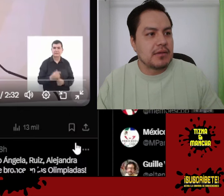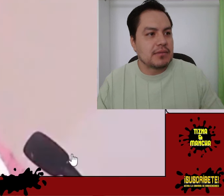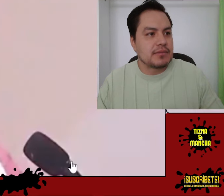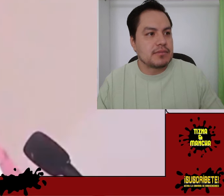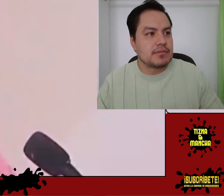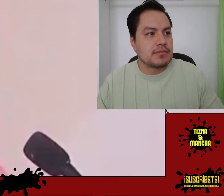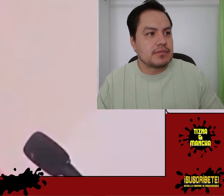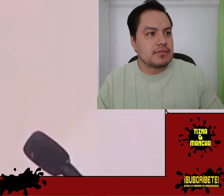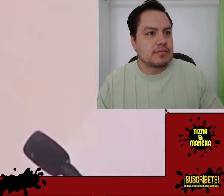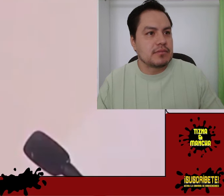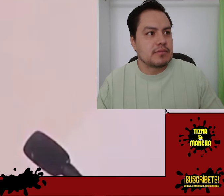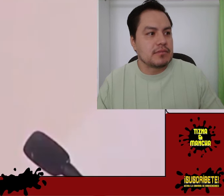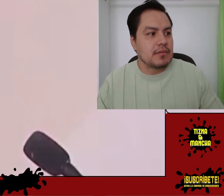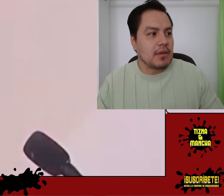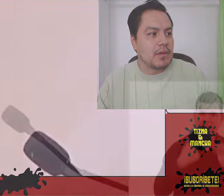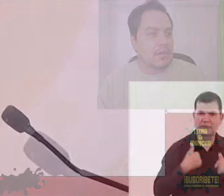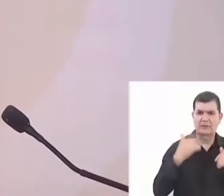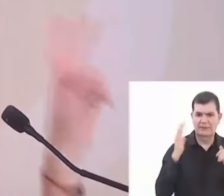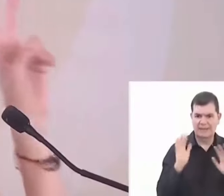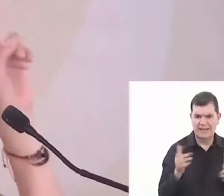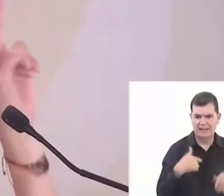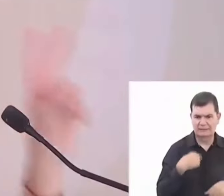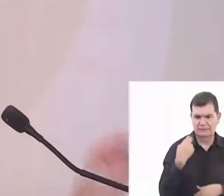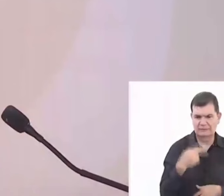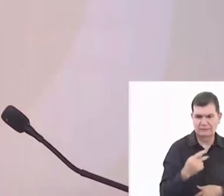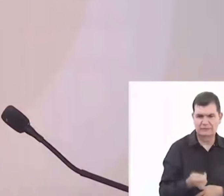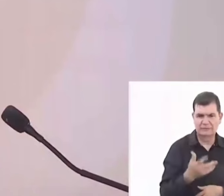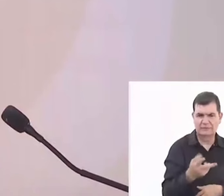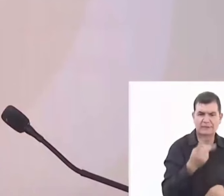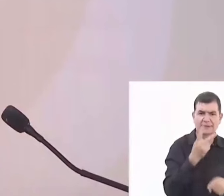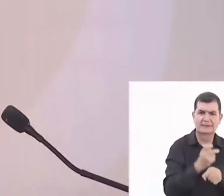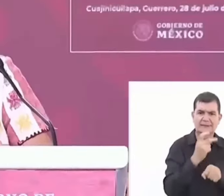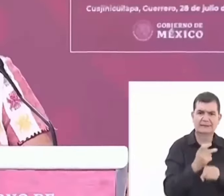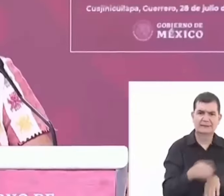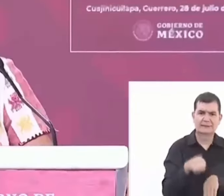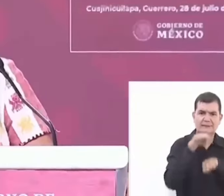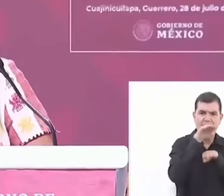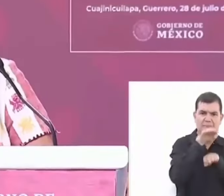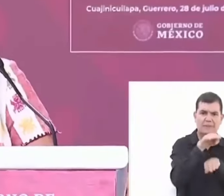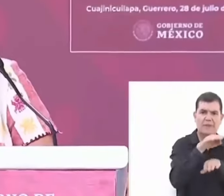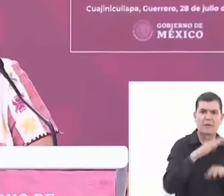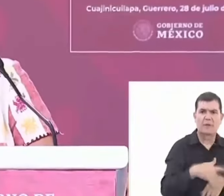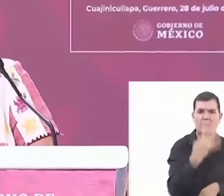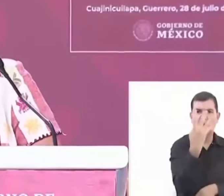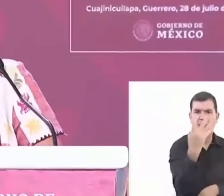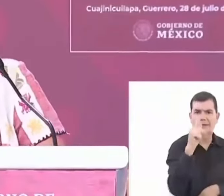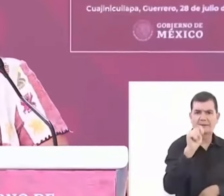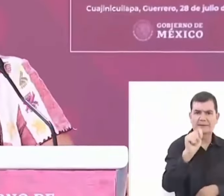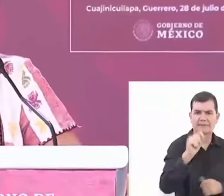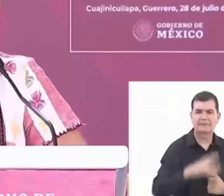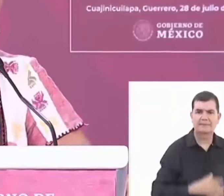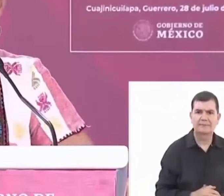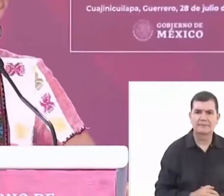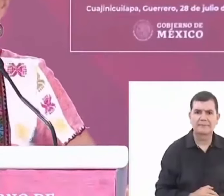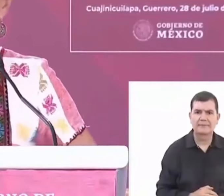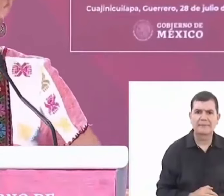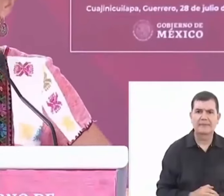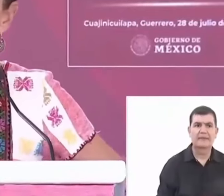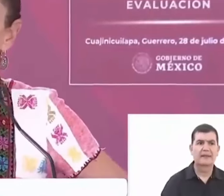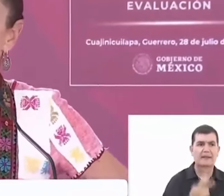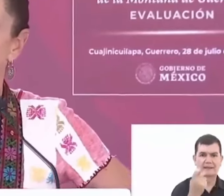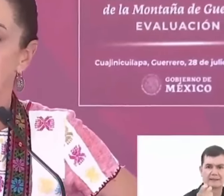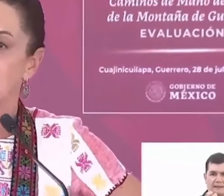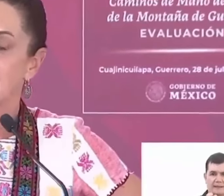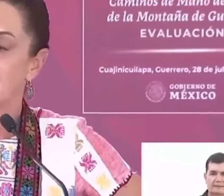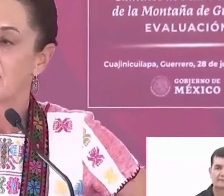darle continuidad a lo que yo llamo el segundo piso de la cuarta transformación. Y ese